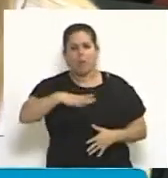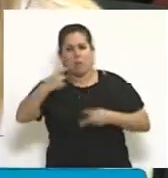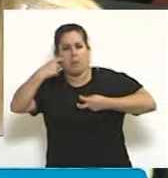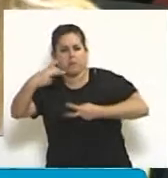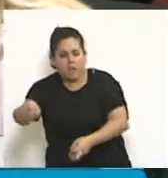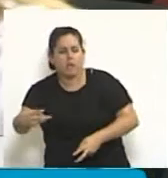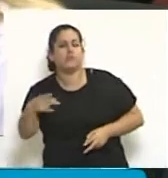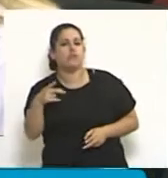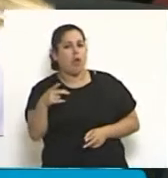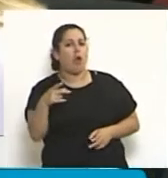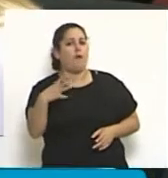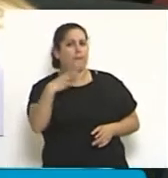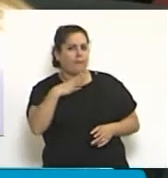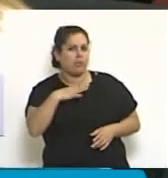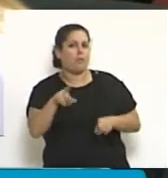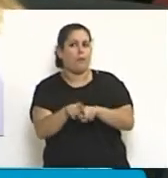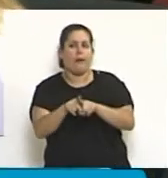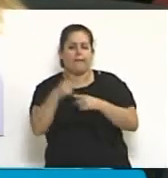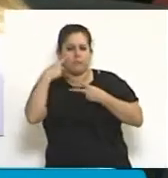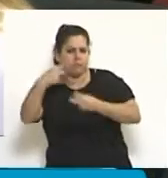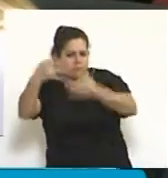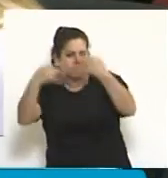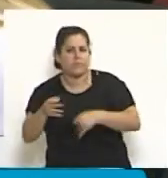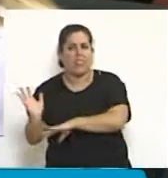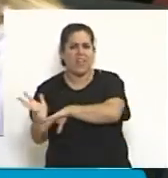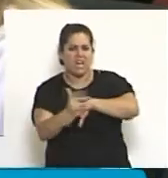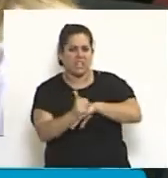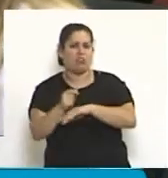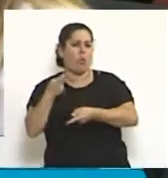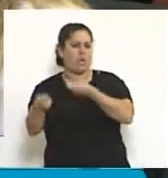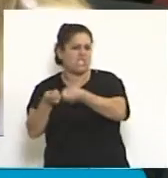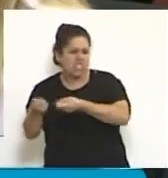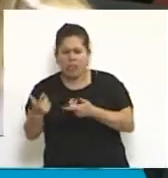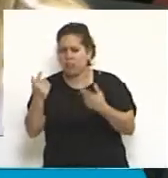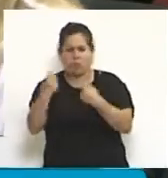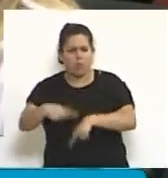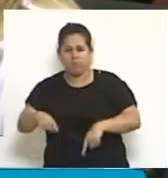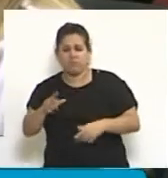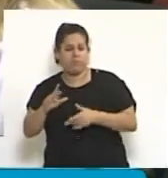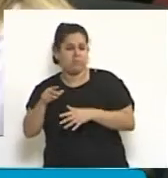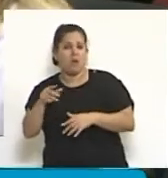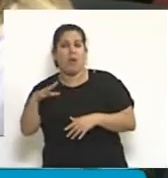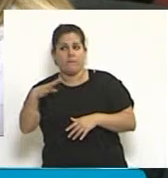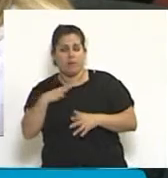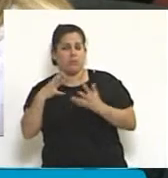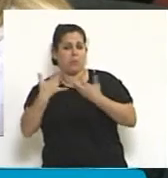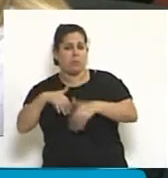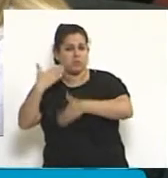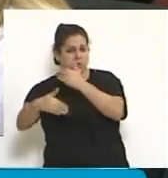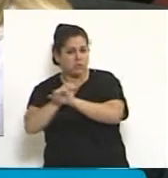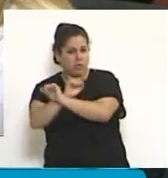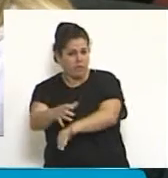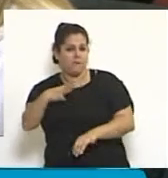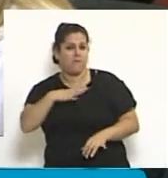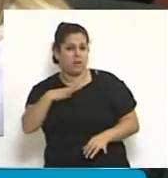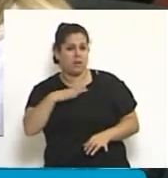investigación, aún en los delitos más conmocionantes, y discute la duración de los procesos, en